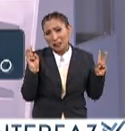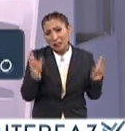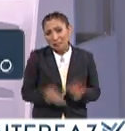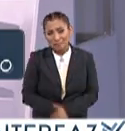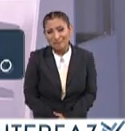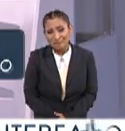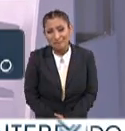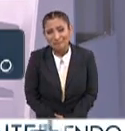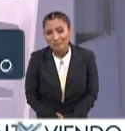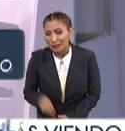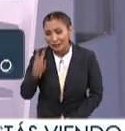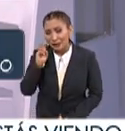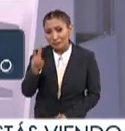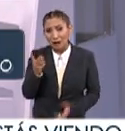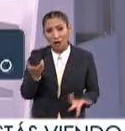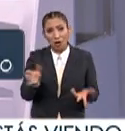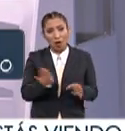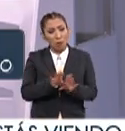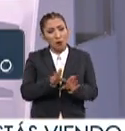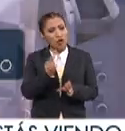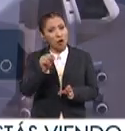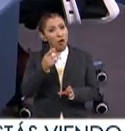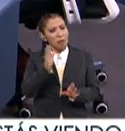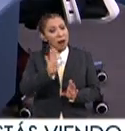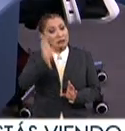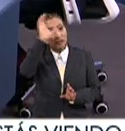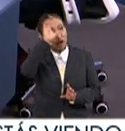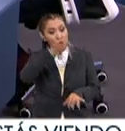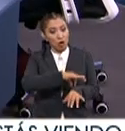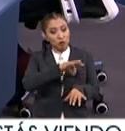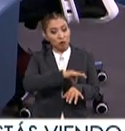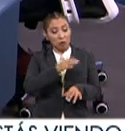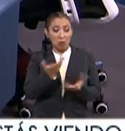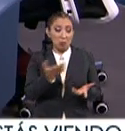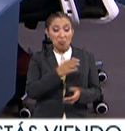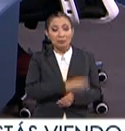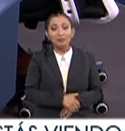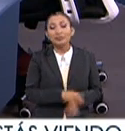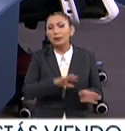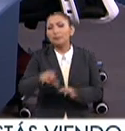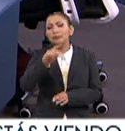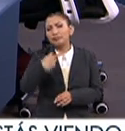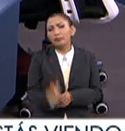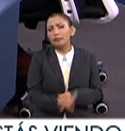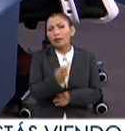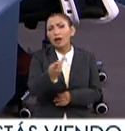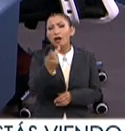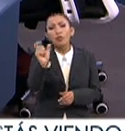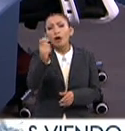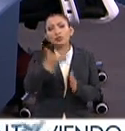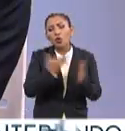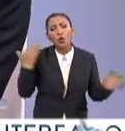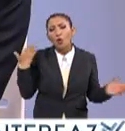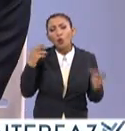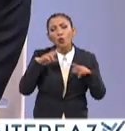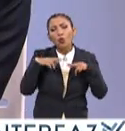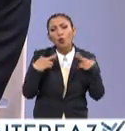Sí, parece una persona, Sí. ni parece Sí. científico ni médico. Sí. Oye, una pregunta, Sí. ¿y cuándo fue esa